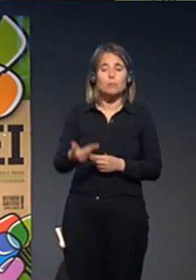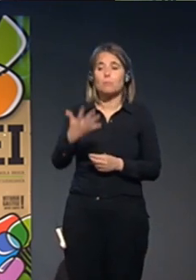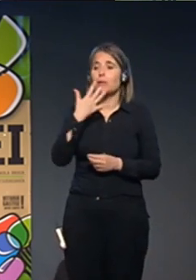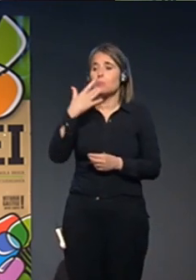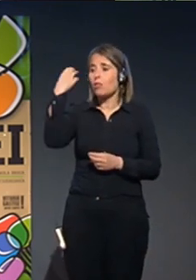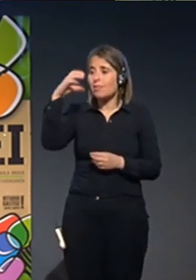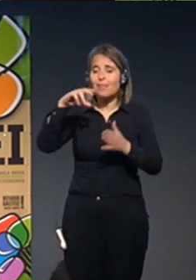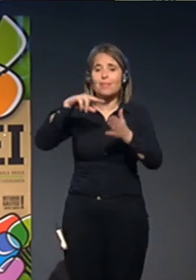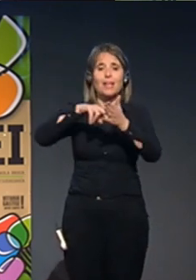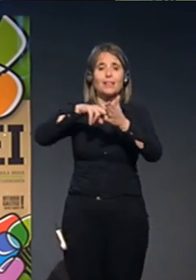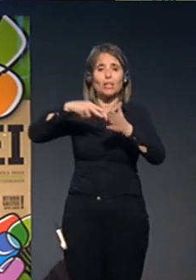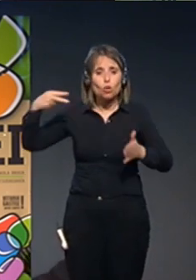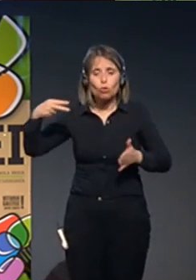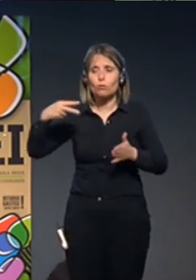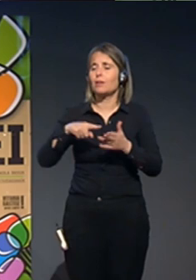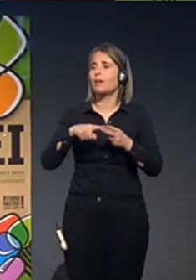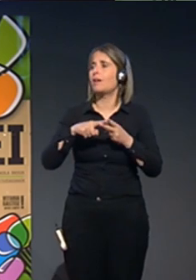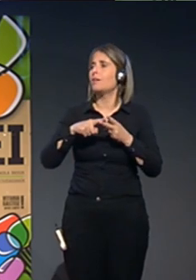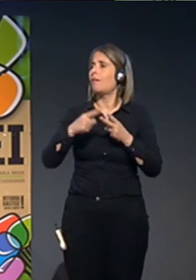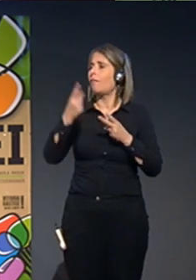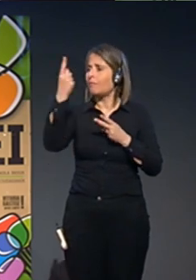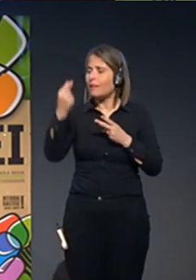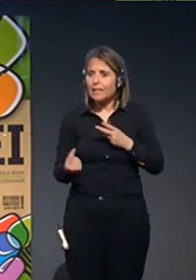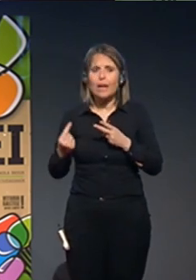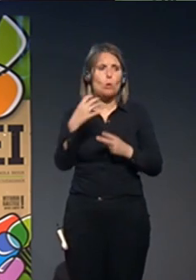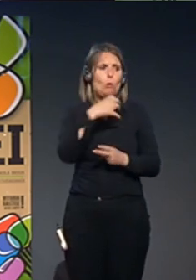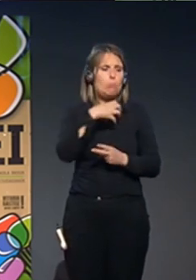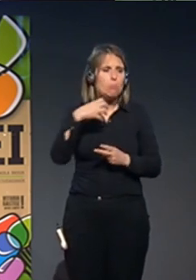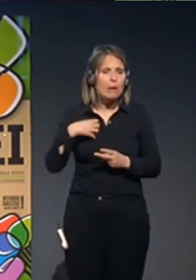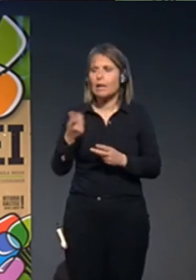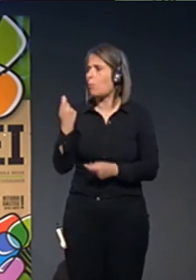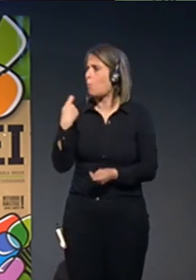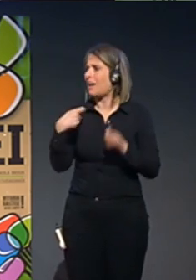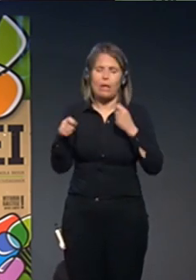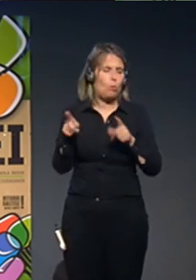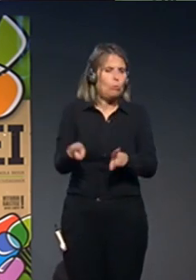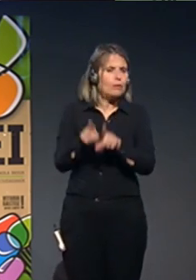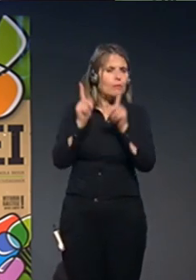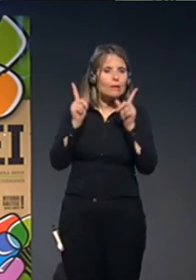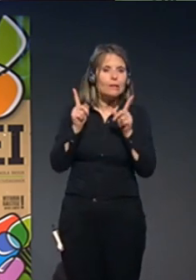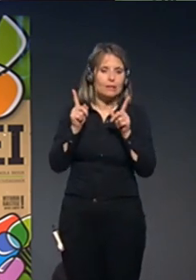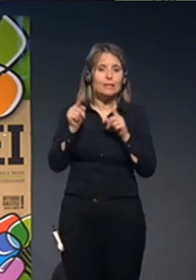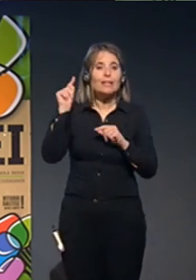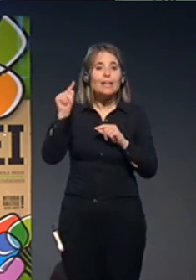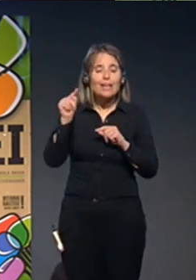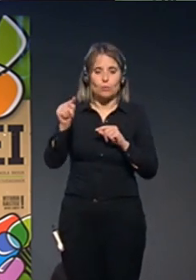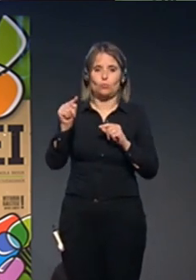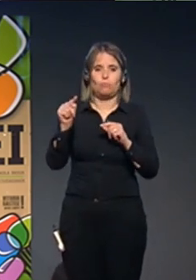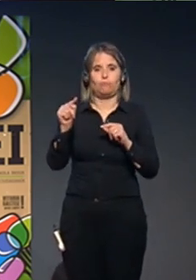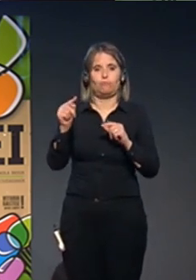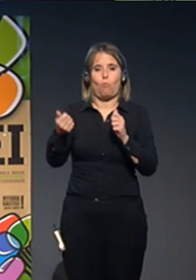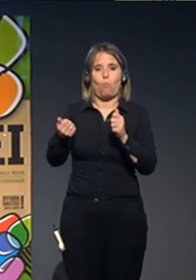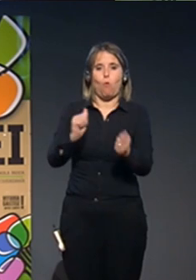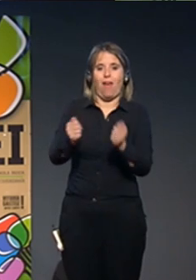la ciencia como es la tecnología como es el dinero o la banca o El Mercado son los que están al volante